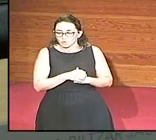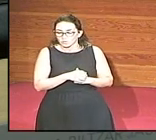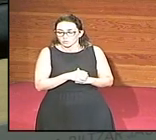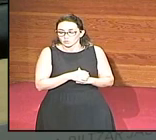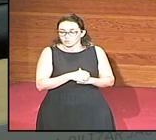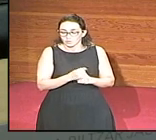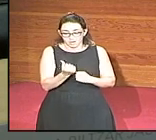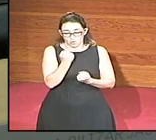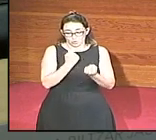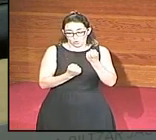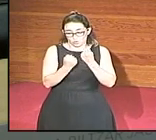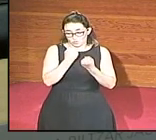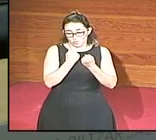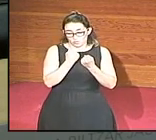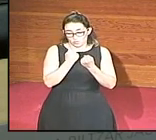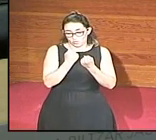de las repúblicas